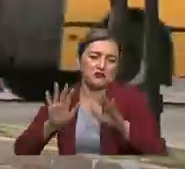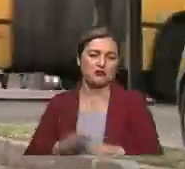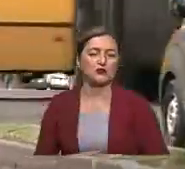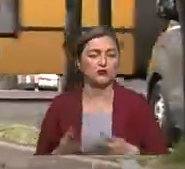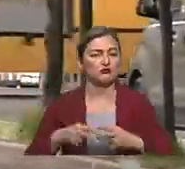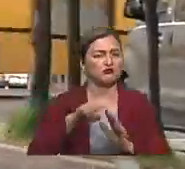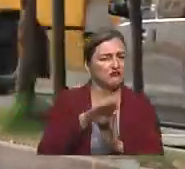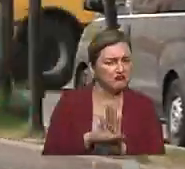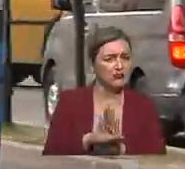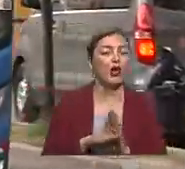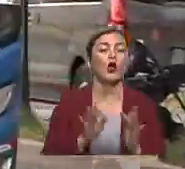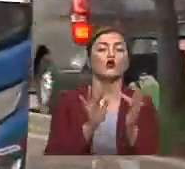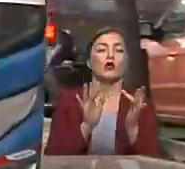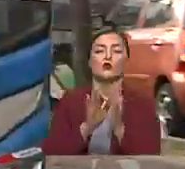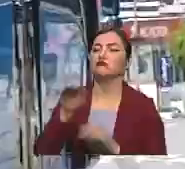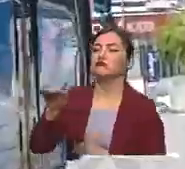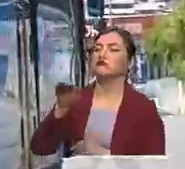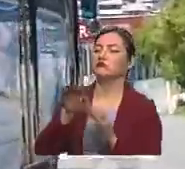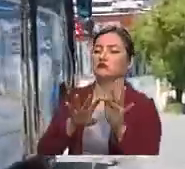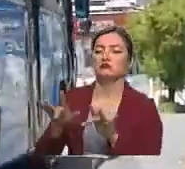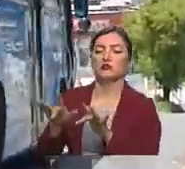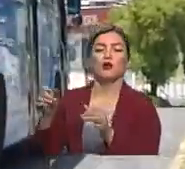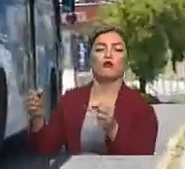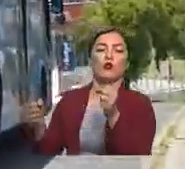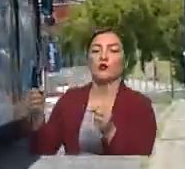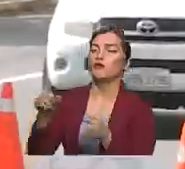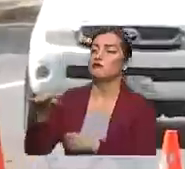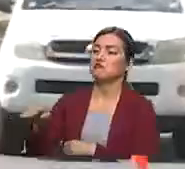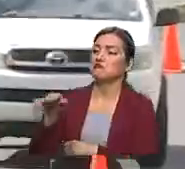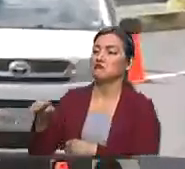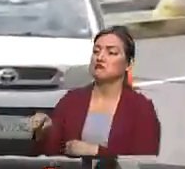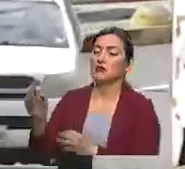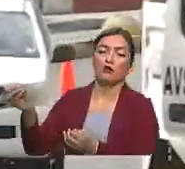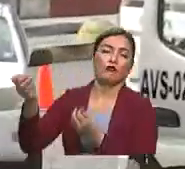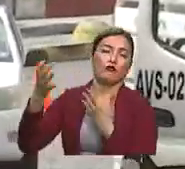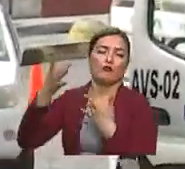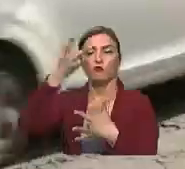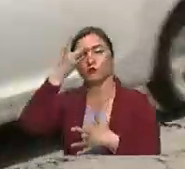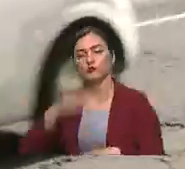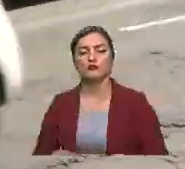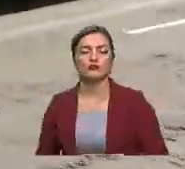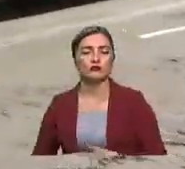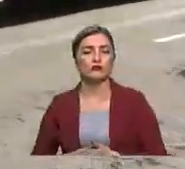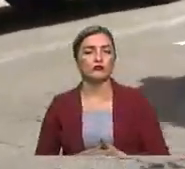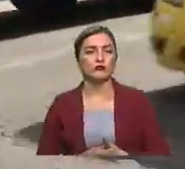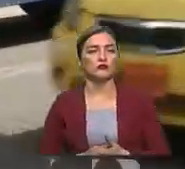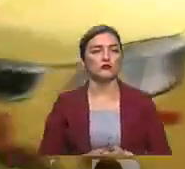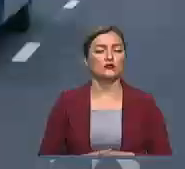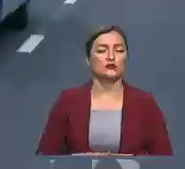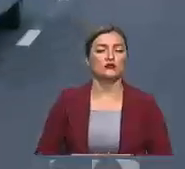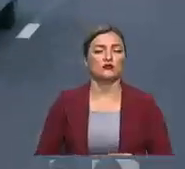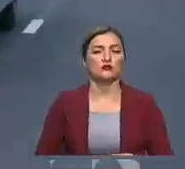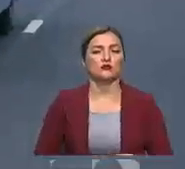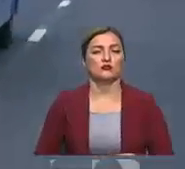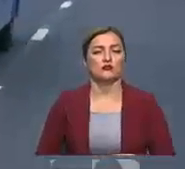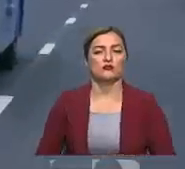de la tarifa, intentamos comunicarnos con el secretario de Movilidad. No obstante, nos informaron que se encuentra delicado de salud. Fernanda